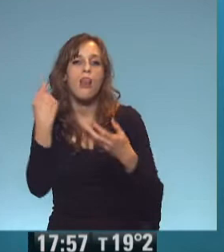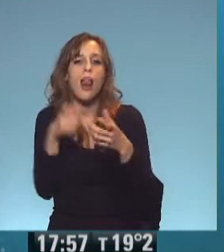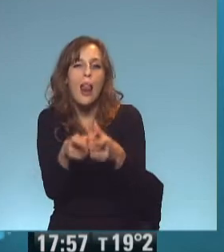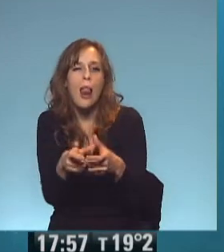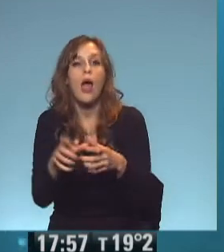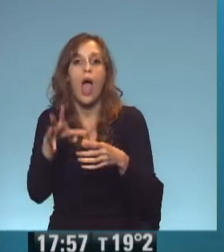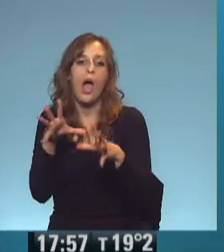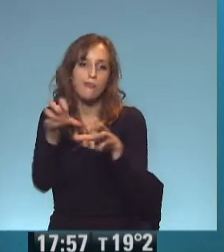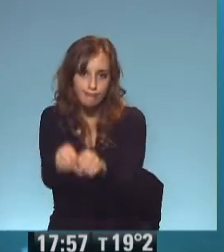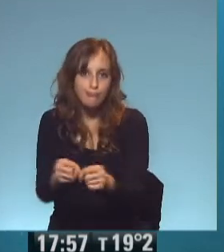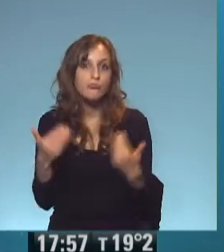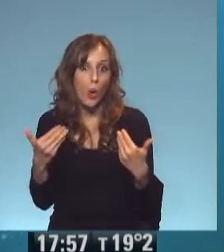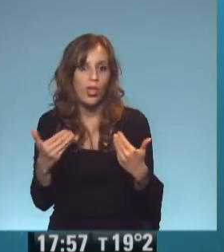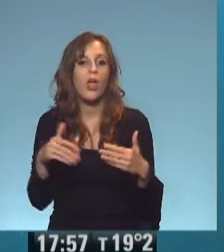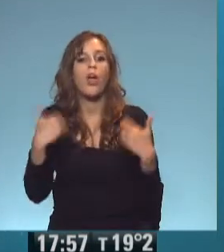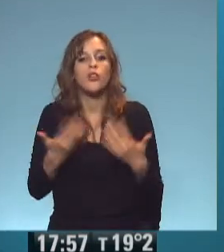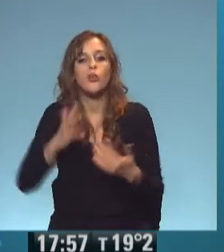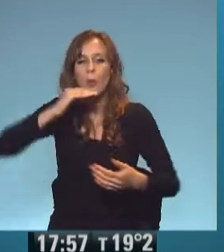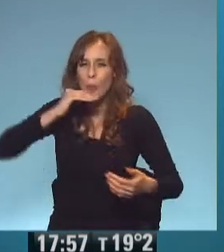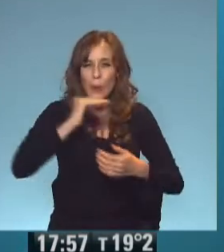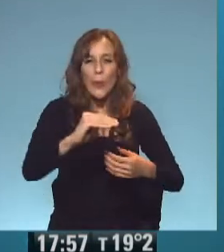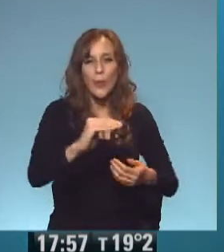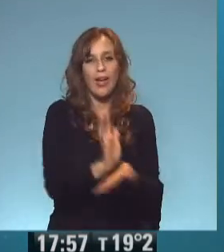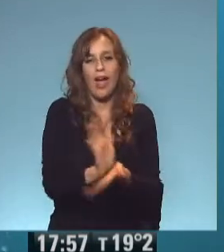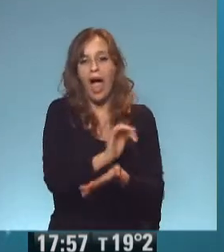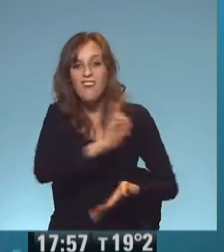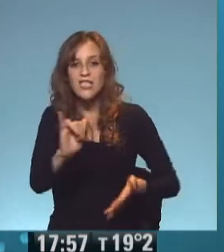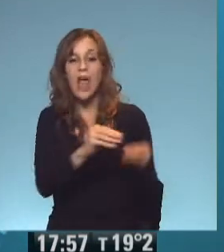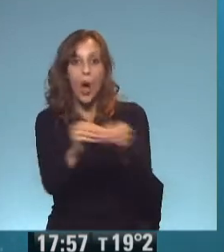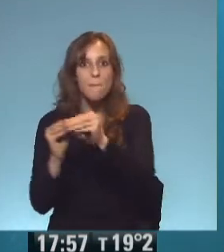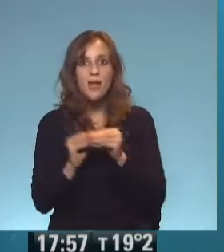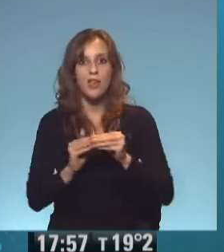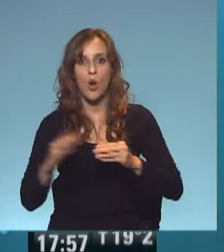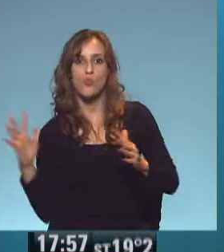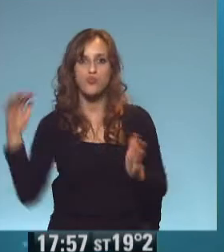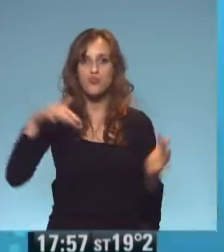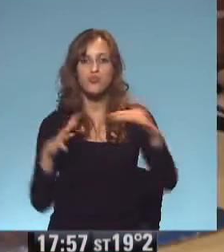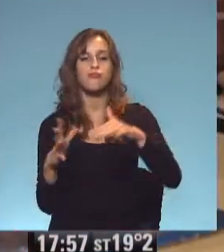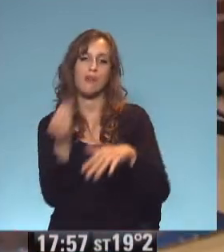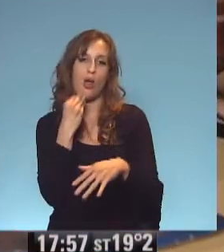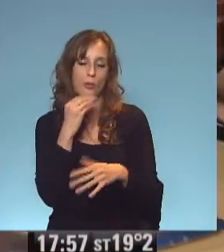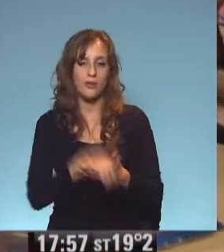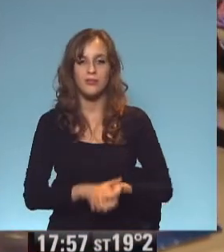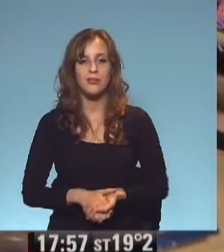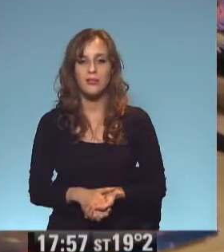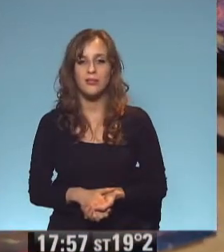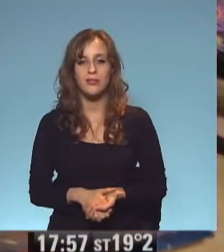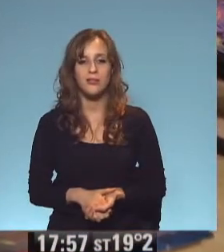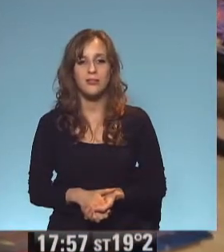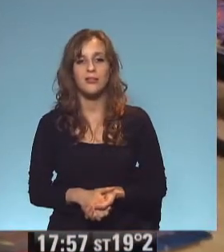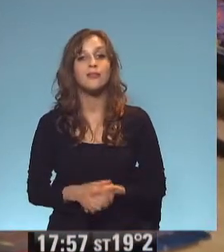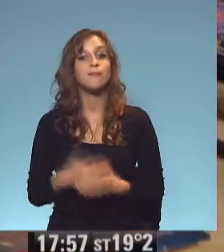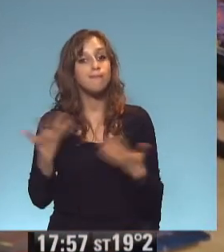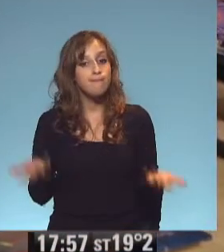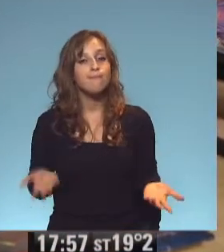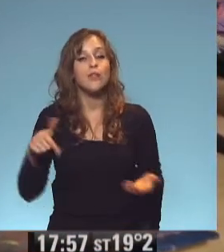escapen. Y después con una vocalización en particular le avisa al resto de que vayan a la superficie a comer. Bueno, me